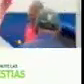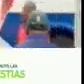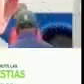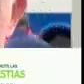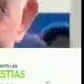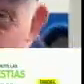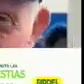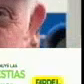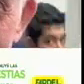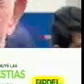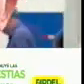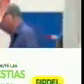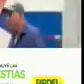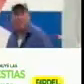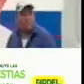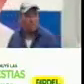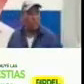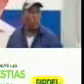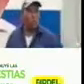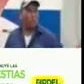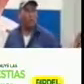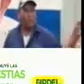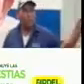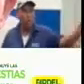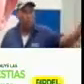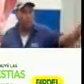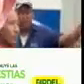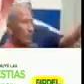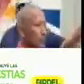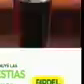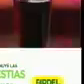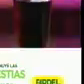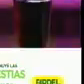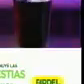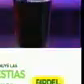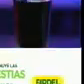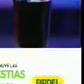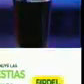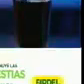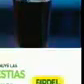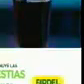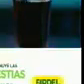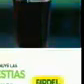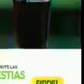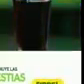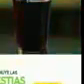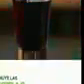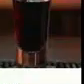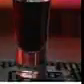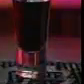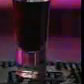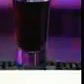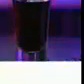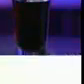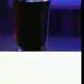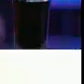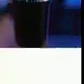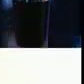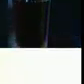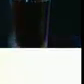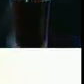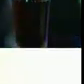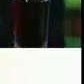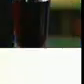allí dejé de magallar tabaco, allí dejé de beber, de humar cigarros. A nivel mundial, las estadísticas son más